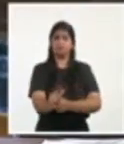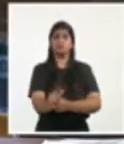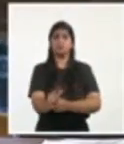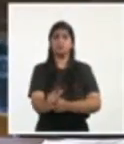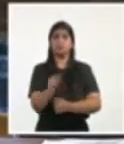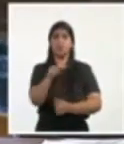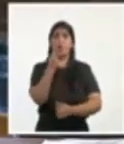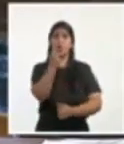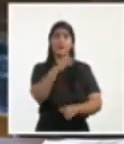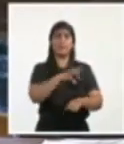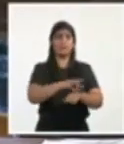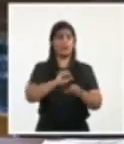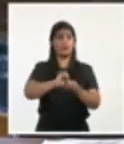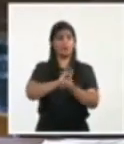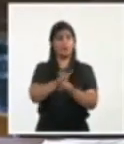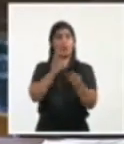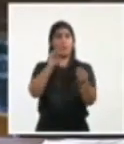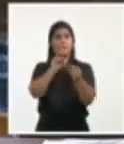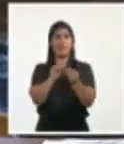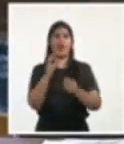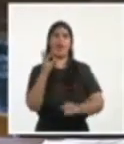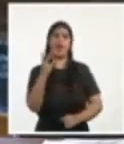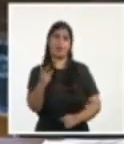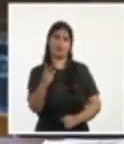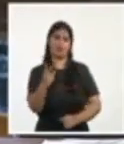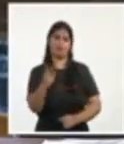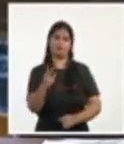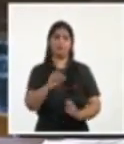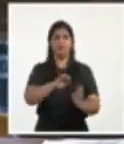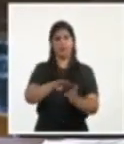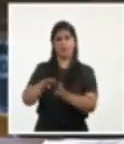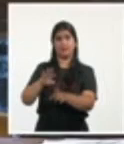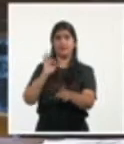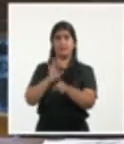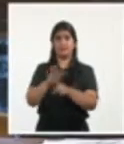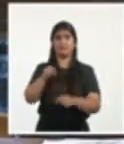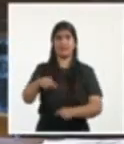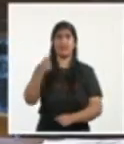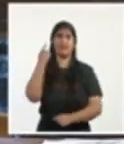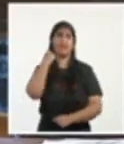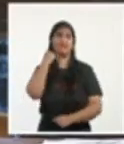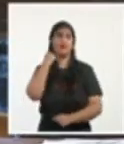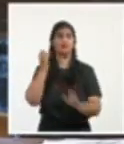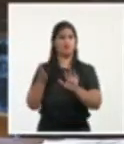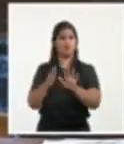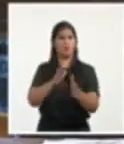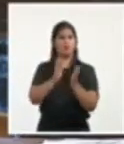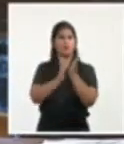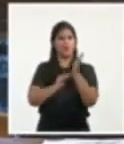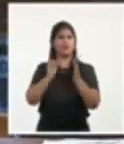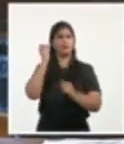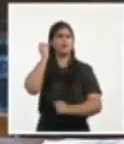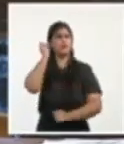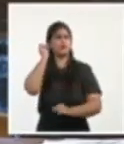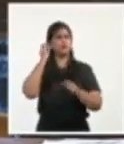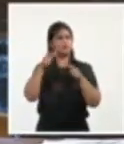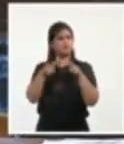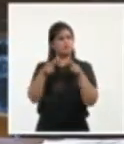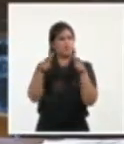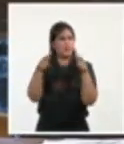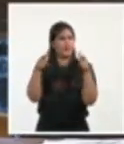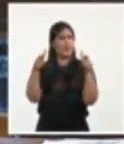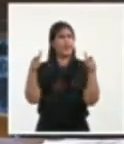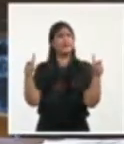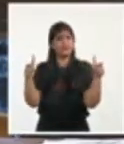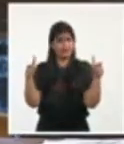Posteriormente, cuando se introdujo a principios de este año, alrededor de febrero, comenzó el crecimiento de la